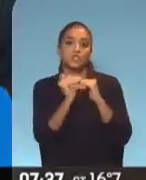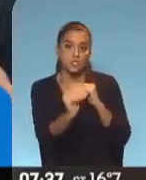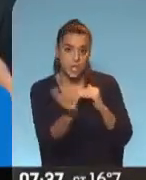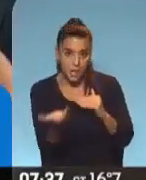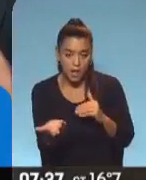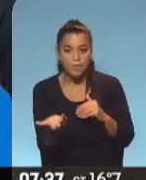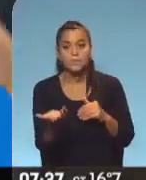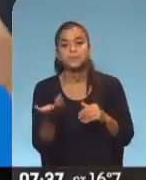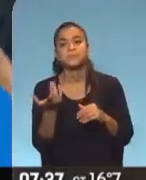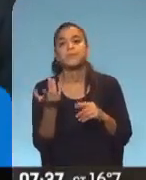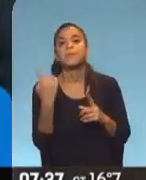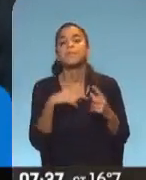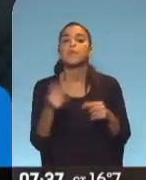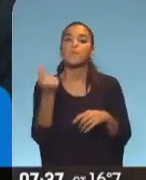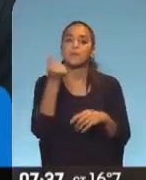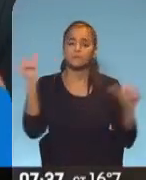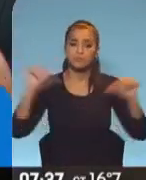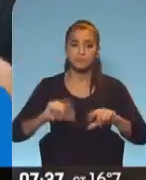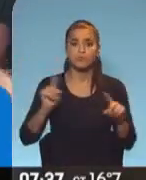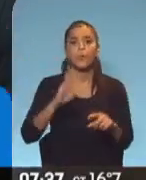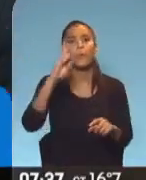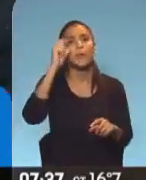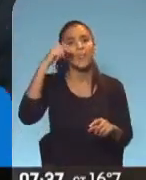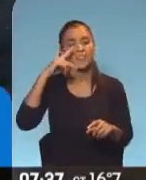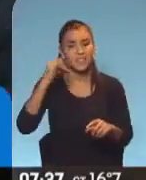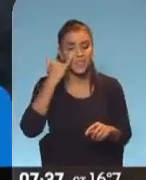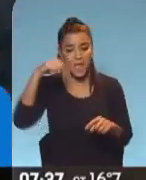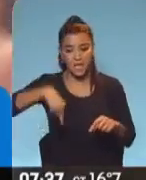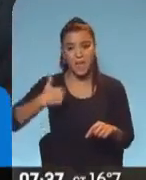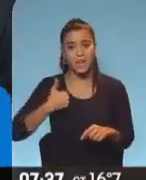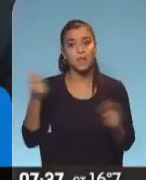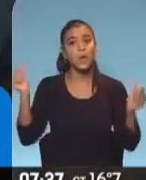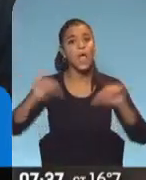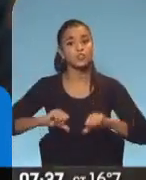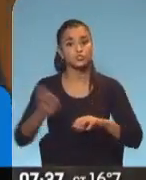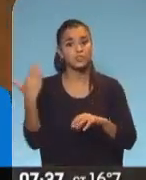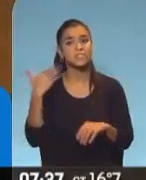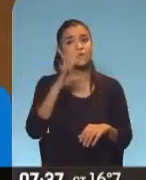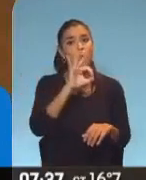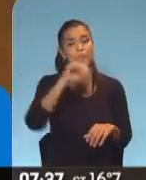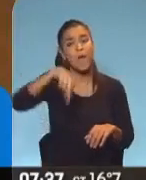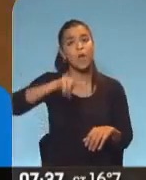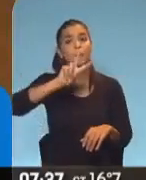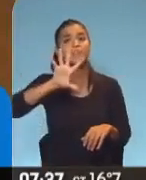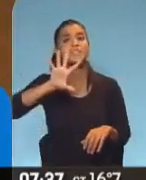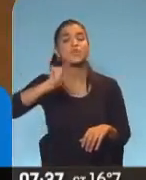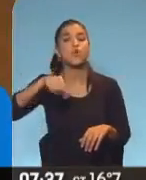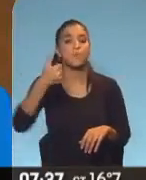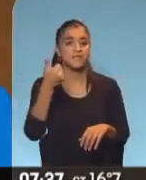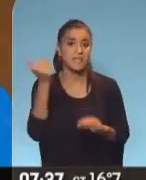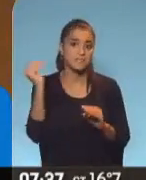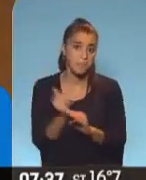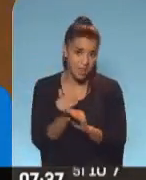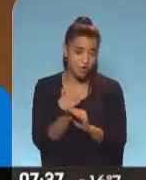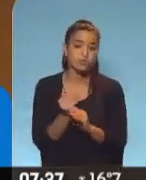Ahora, no todos los precios cayeron igual. El precio del Brent, que es el precio que se usa en Argentina, también cayó. Estaba en 50, ahora está en 25,6. O sea, se